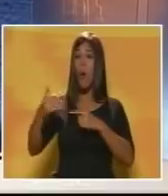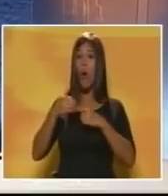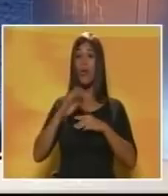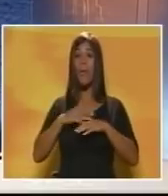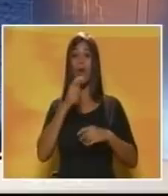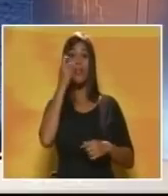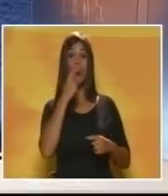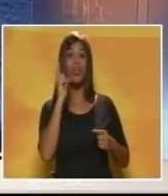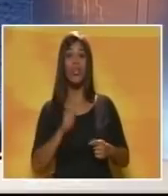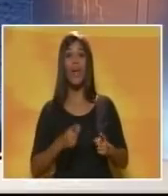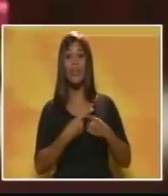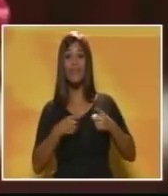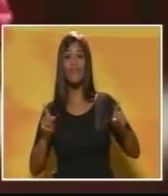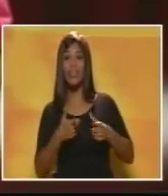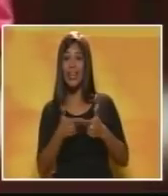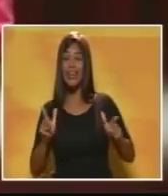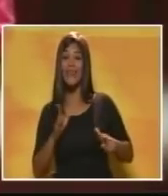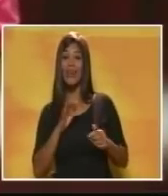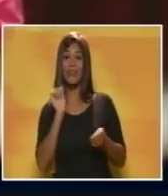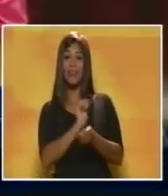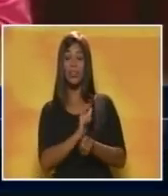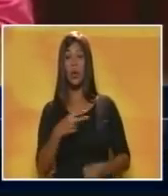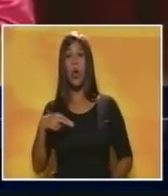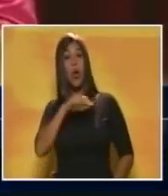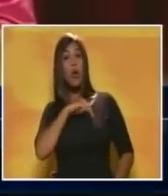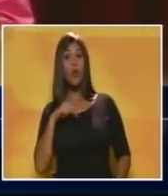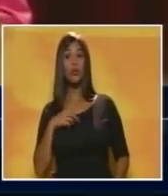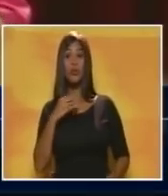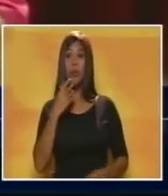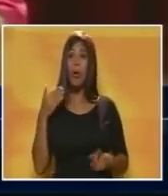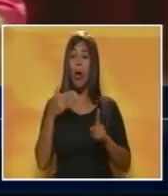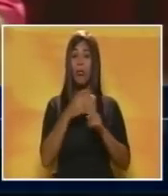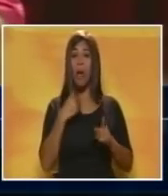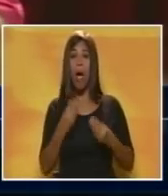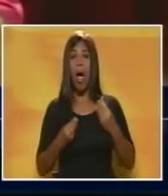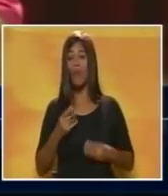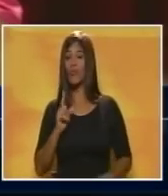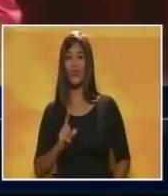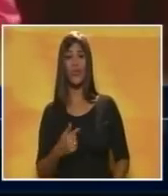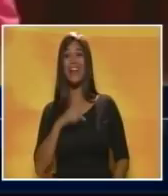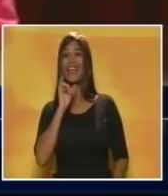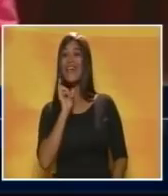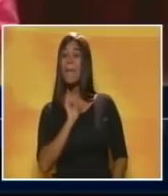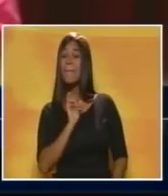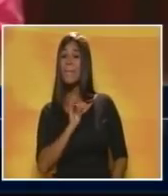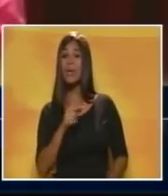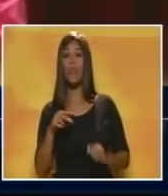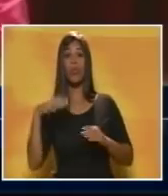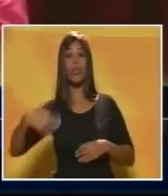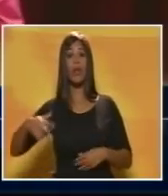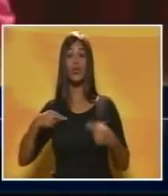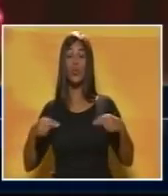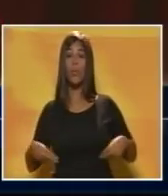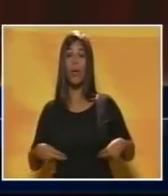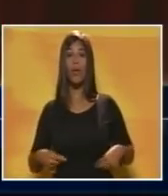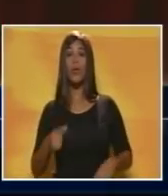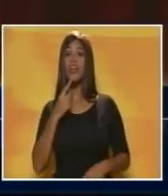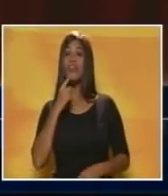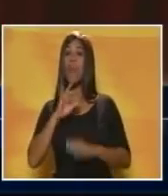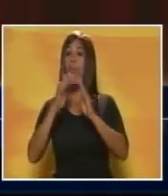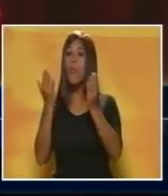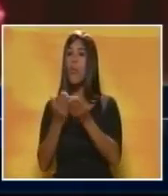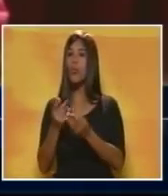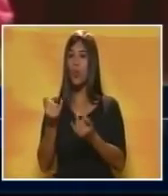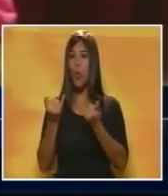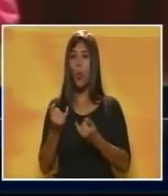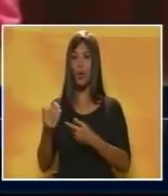no es liberado. No porque nosotros le hubiésemos hecho algo, porque fue absolutamente apegado a los derechos humanos. ¿Qué dice el mundo hoy?